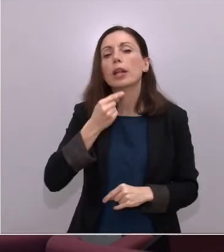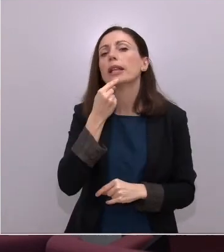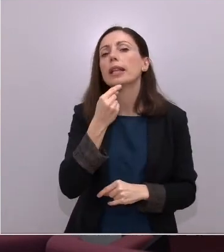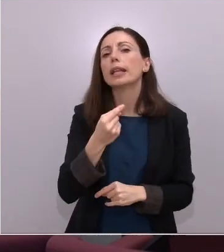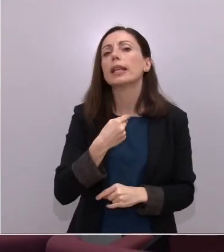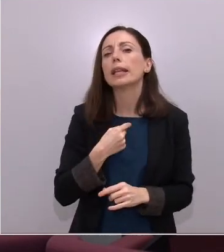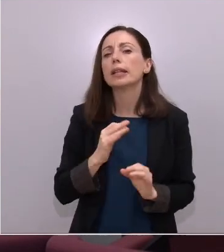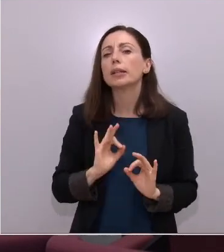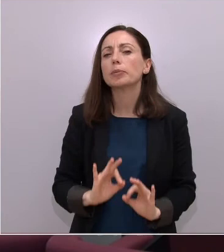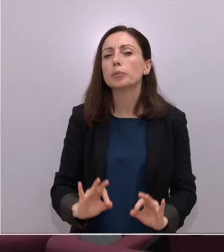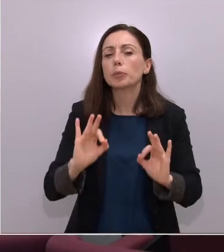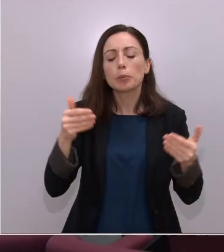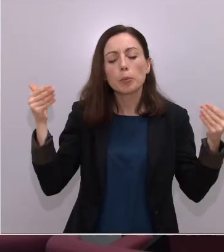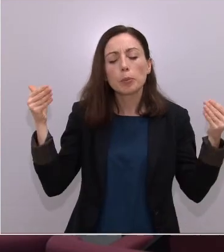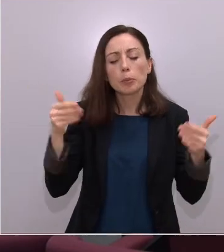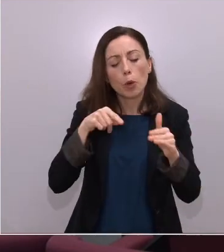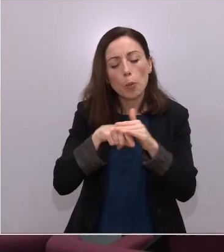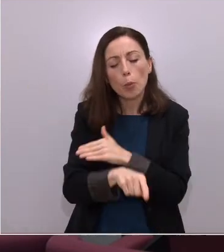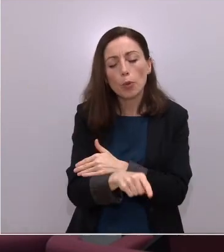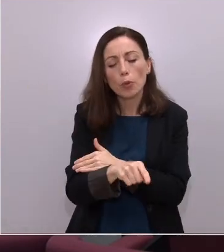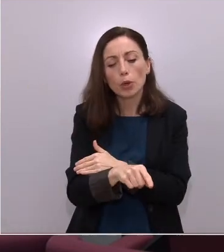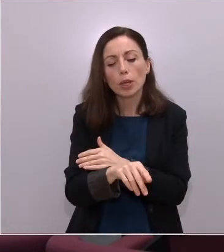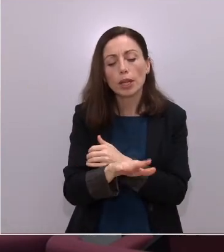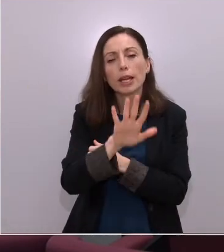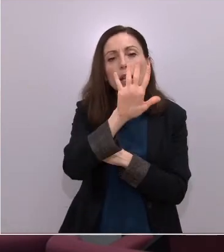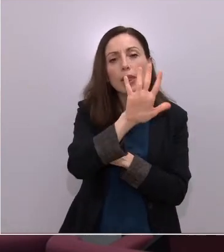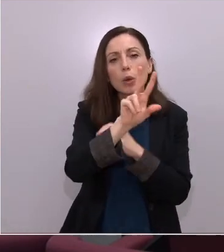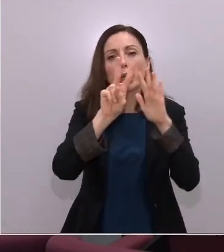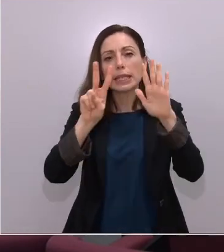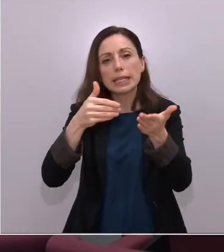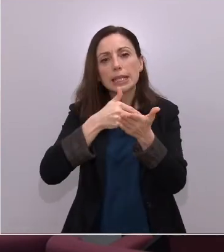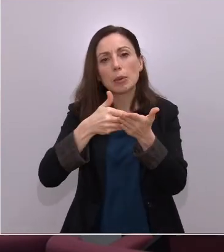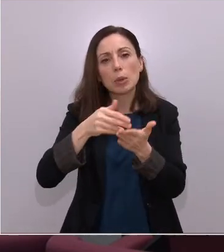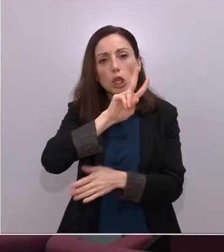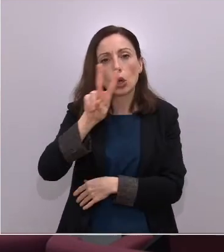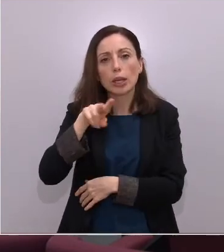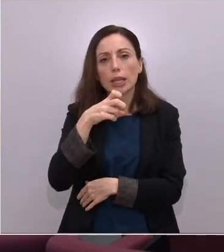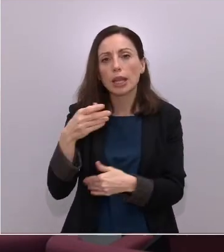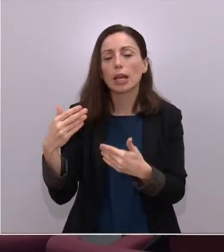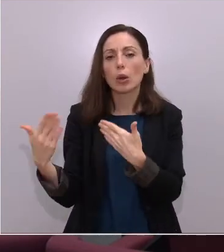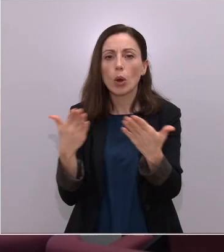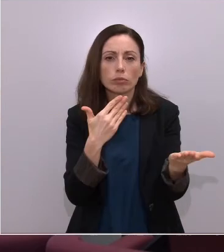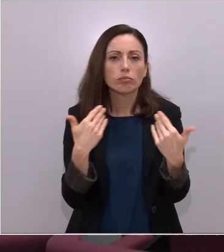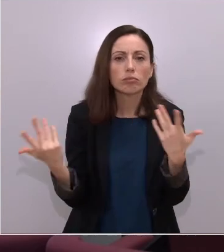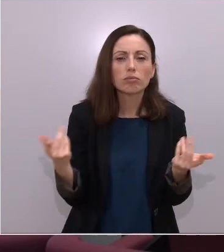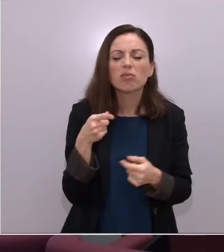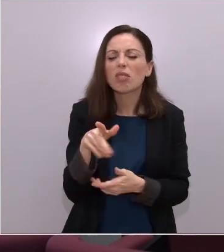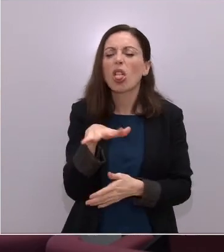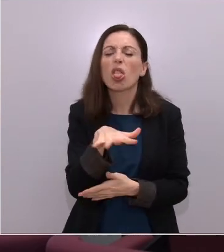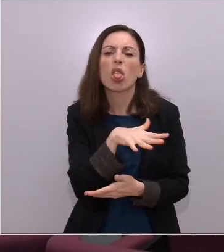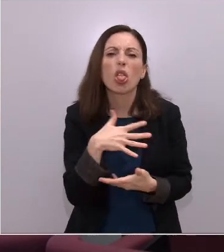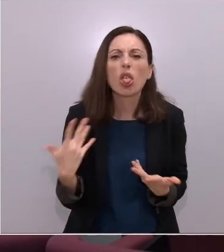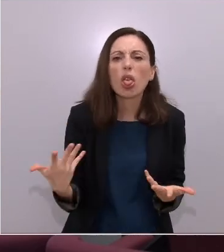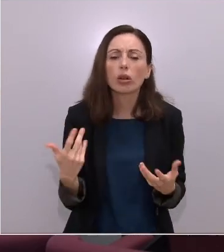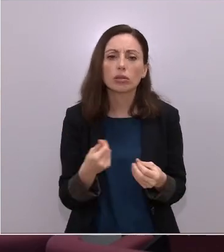puede especificar un poco más? En concreto, estos 57 millones de euros de los que hablaba Podemos y el PSOE, ¿Dónde están? ¿Qué se hace